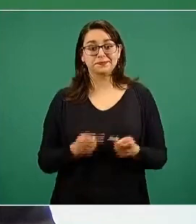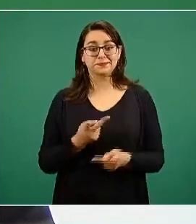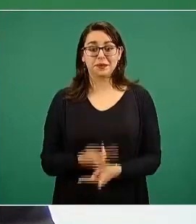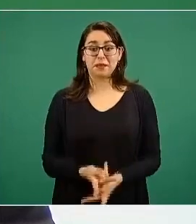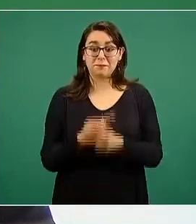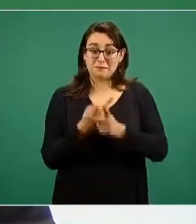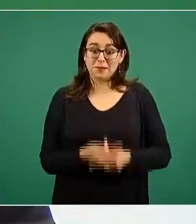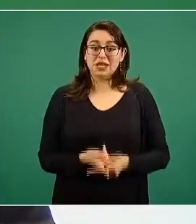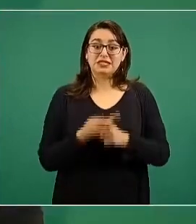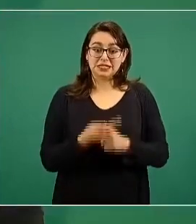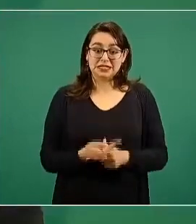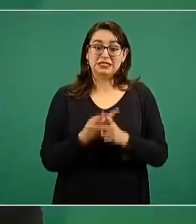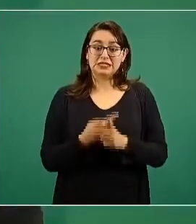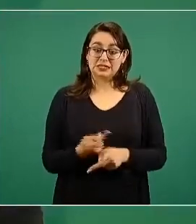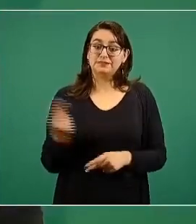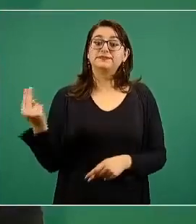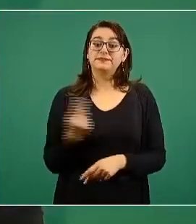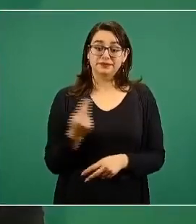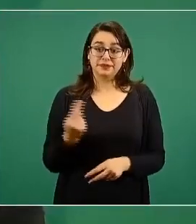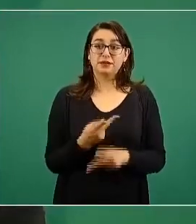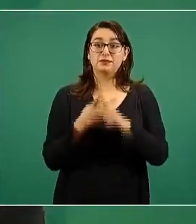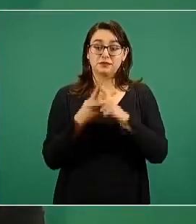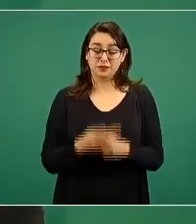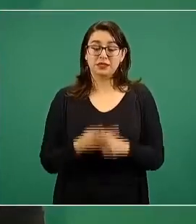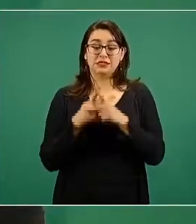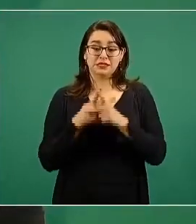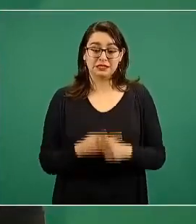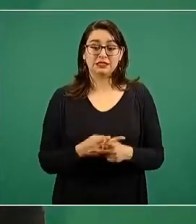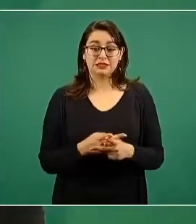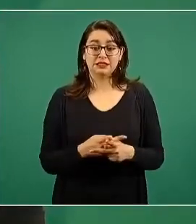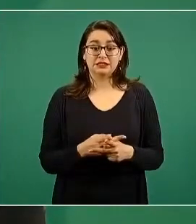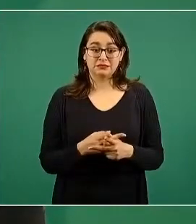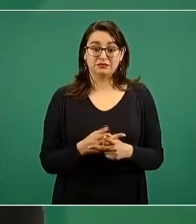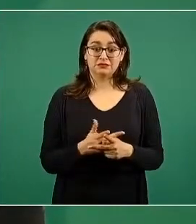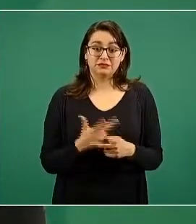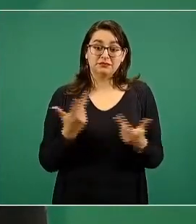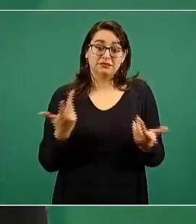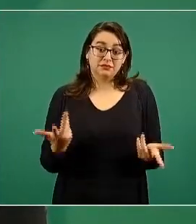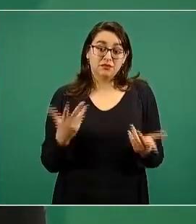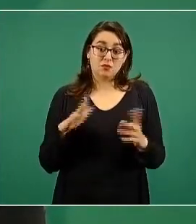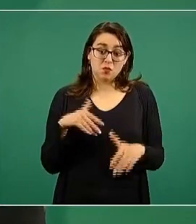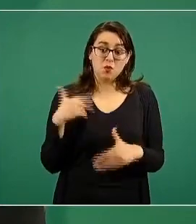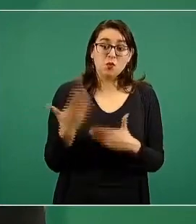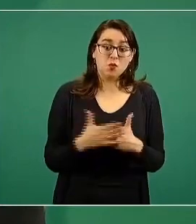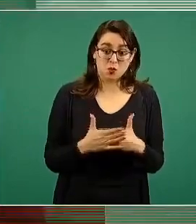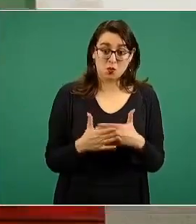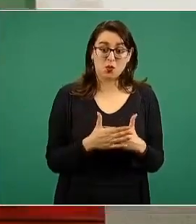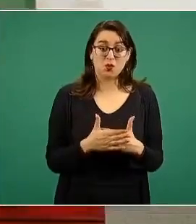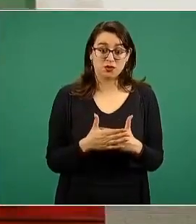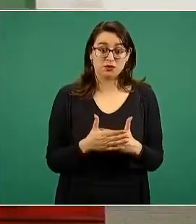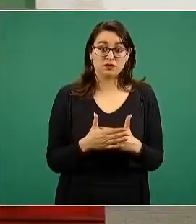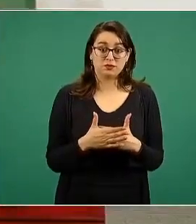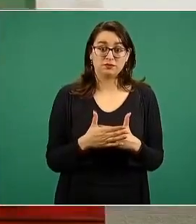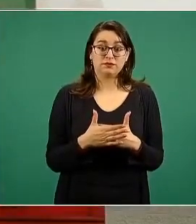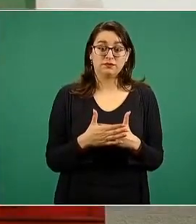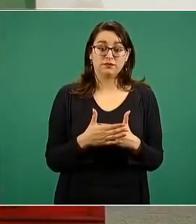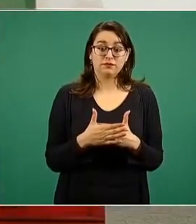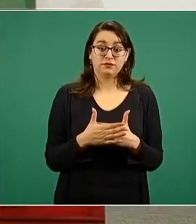paciencia, un poco más de paciencia, para que cuando lleguemos a